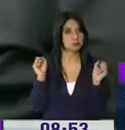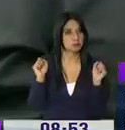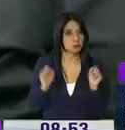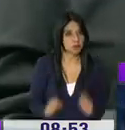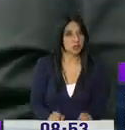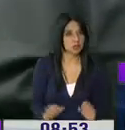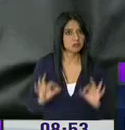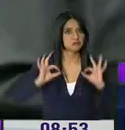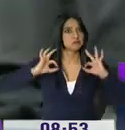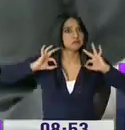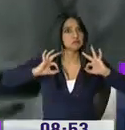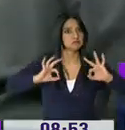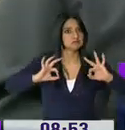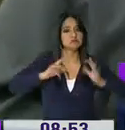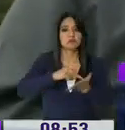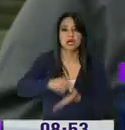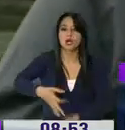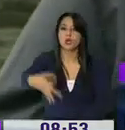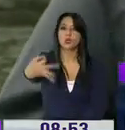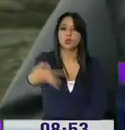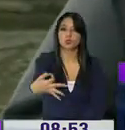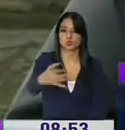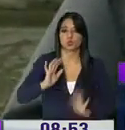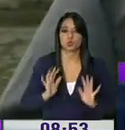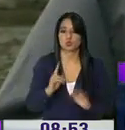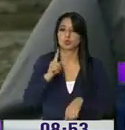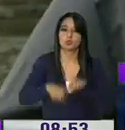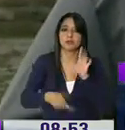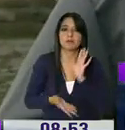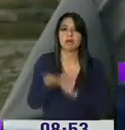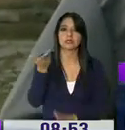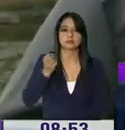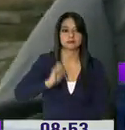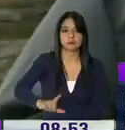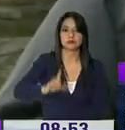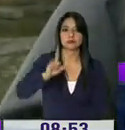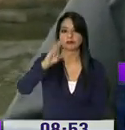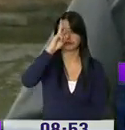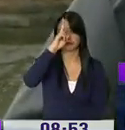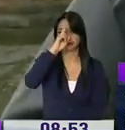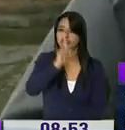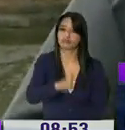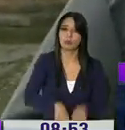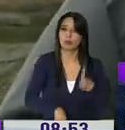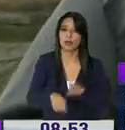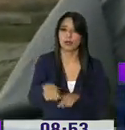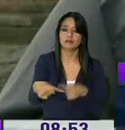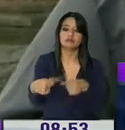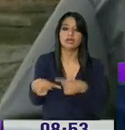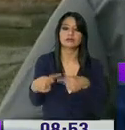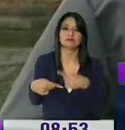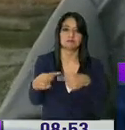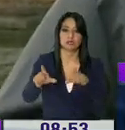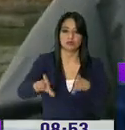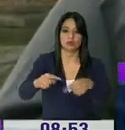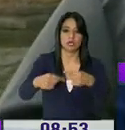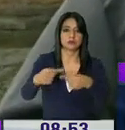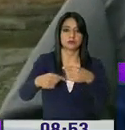eficiencia y cobro justo. No podemos nosotros alterar lo que marca el